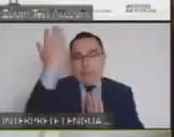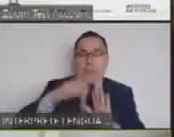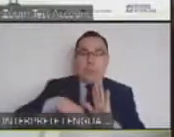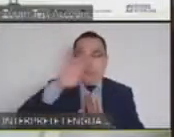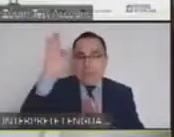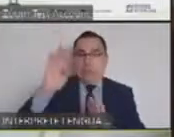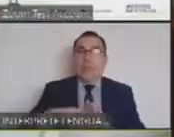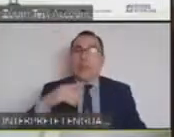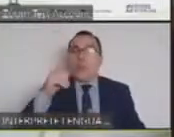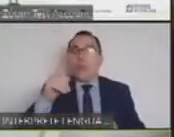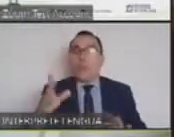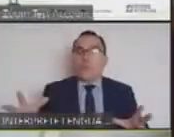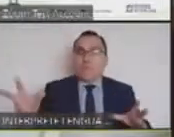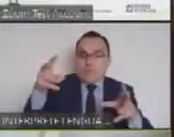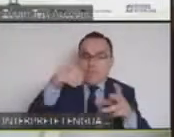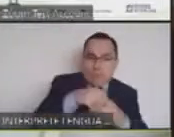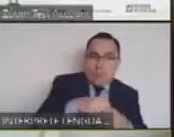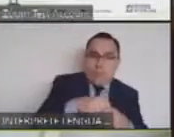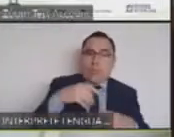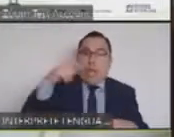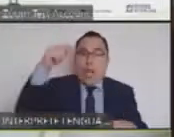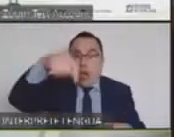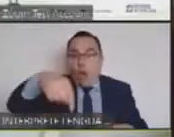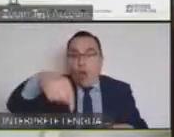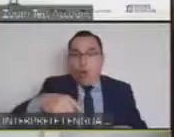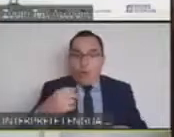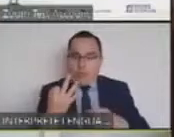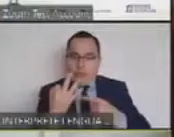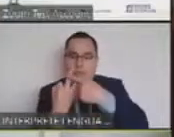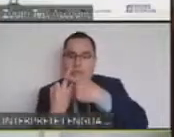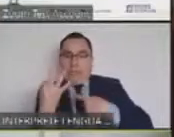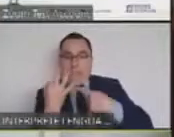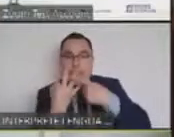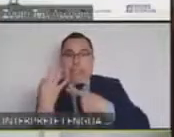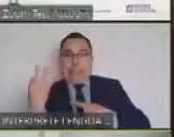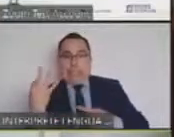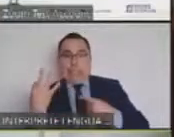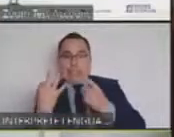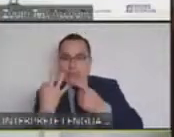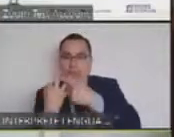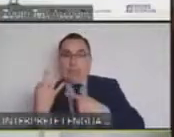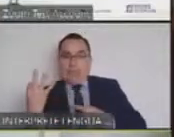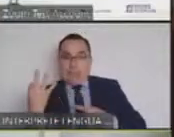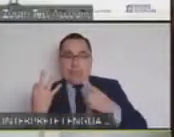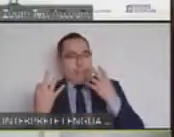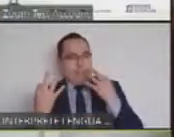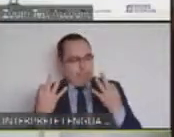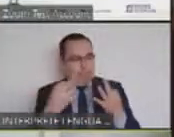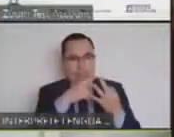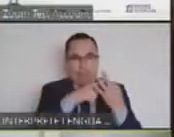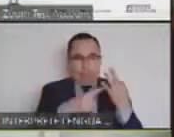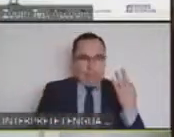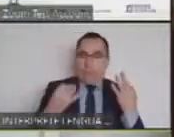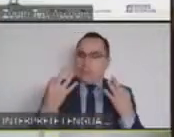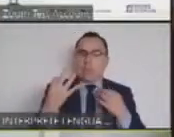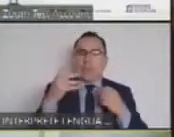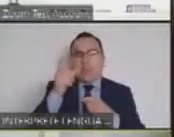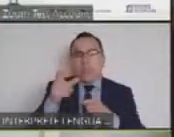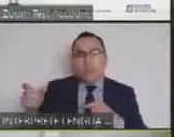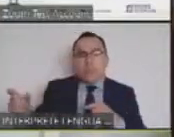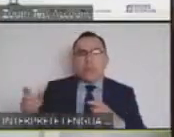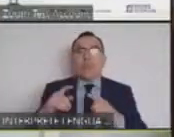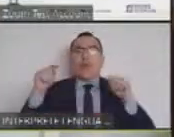los integrantes de las ternas que se elaboran para los nombramientos, está constituido con personas que se